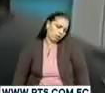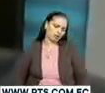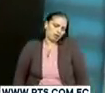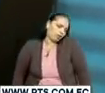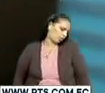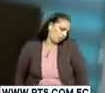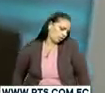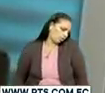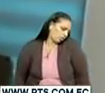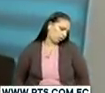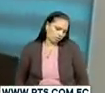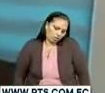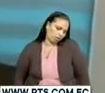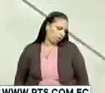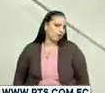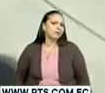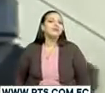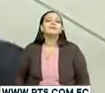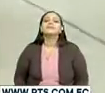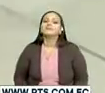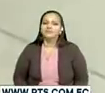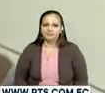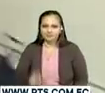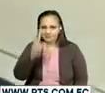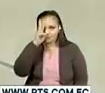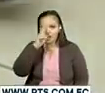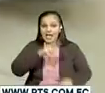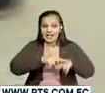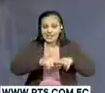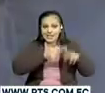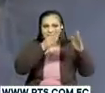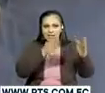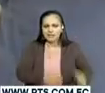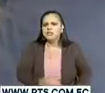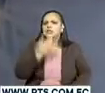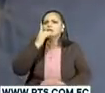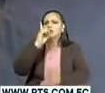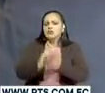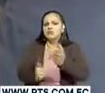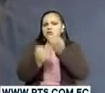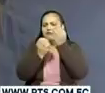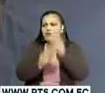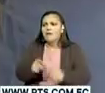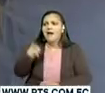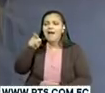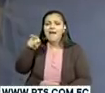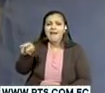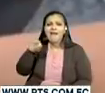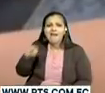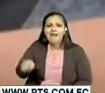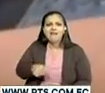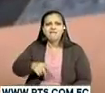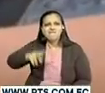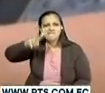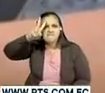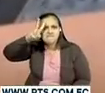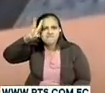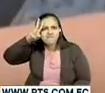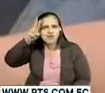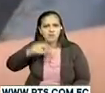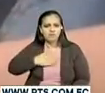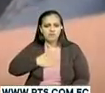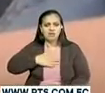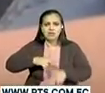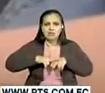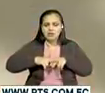pérdida de conciencia existía un taxista informal, aquejando la herida que minutos antes le fue provocada en su